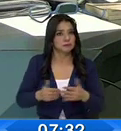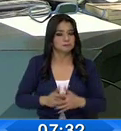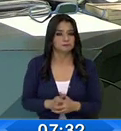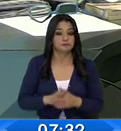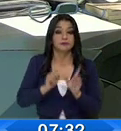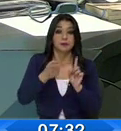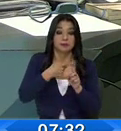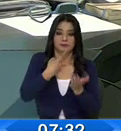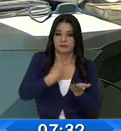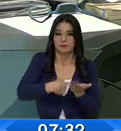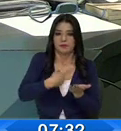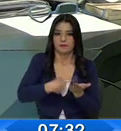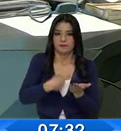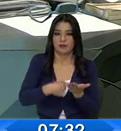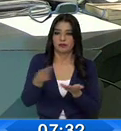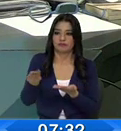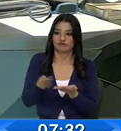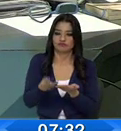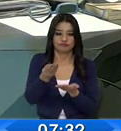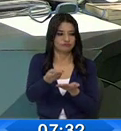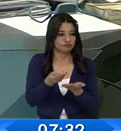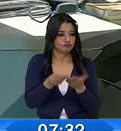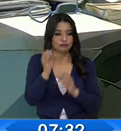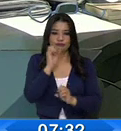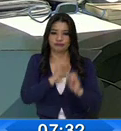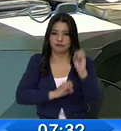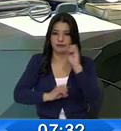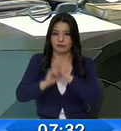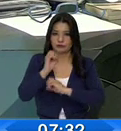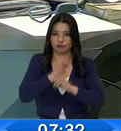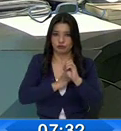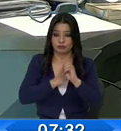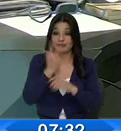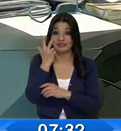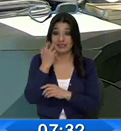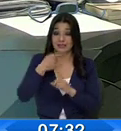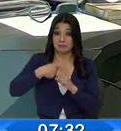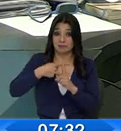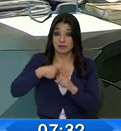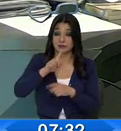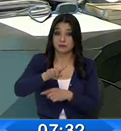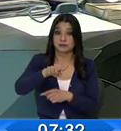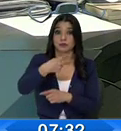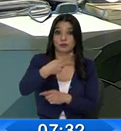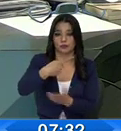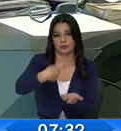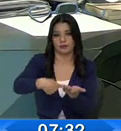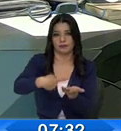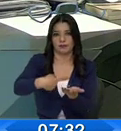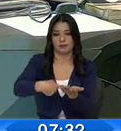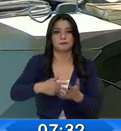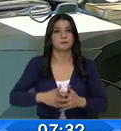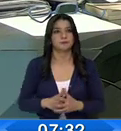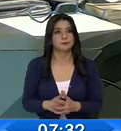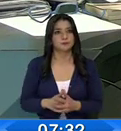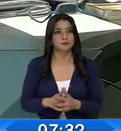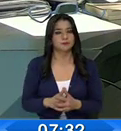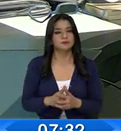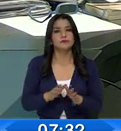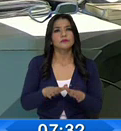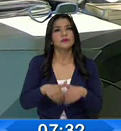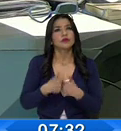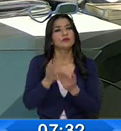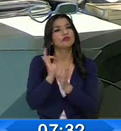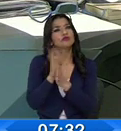primer debate en el que se recibieran observaciones en 13 meses vendrá el segundo debate mientras tanto como viene